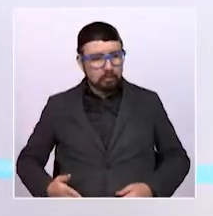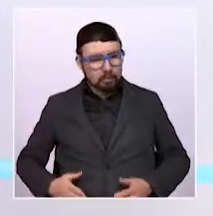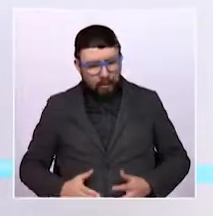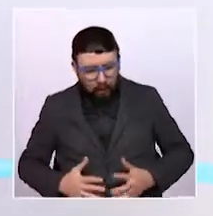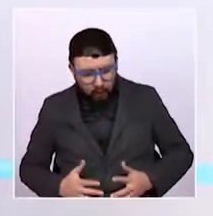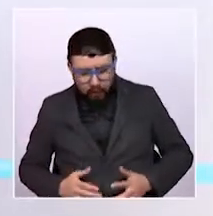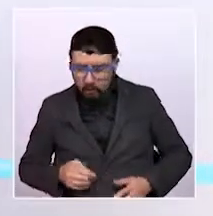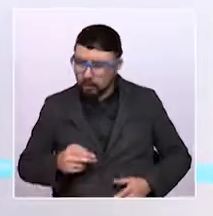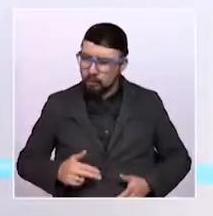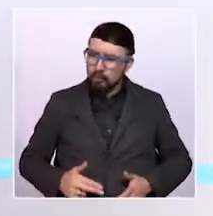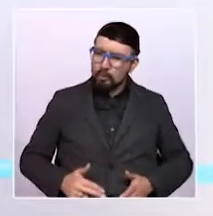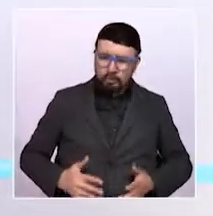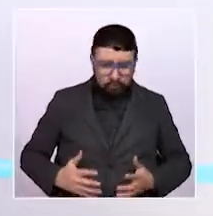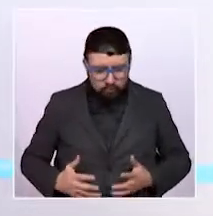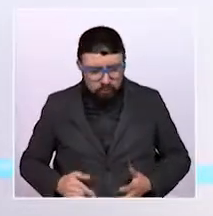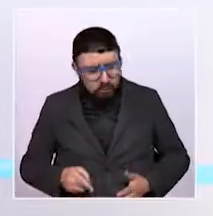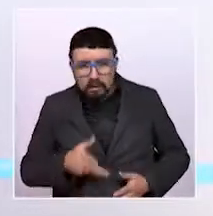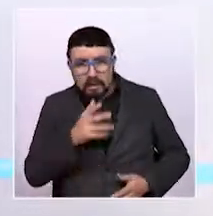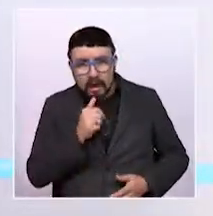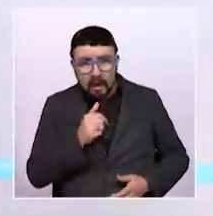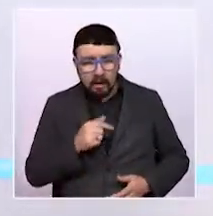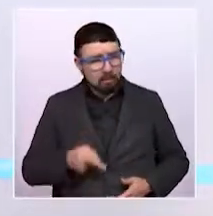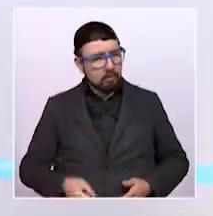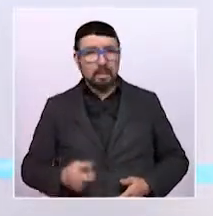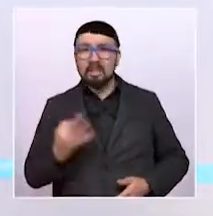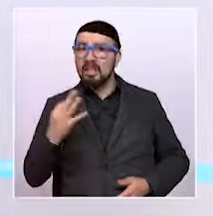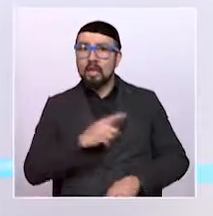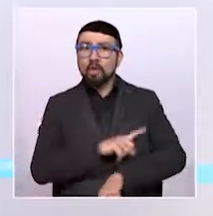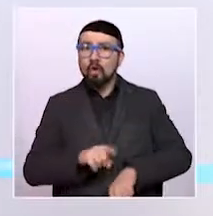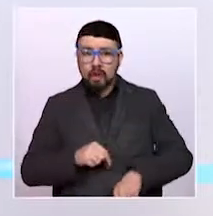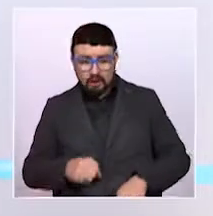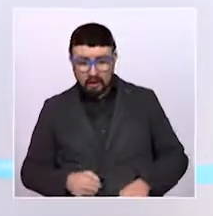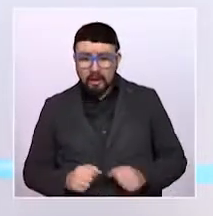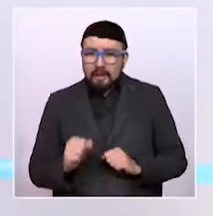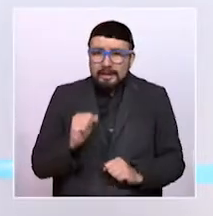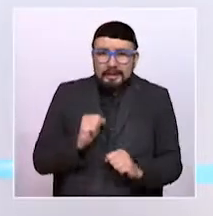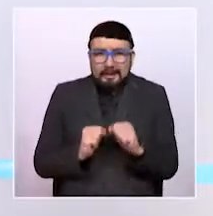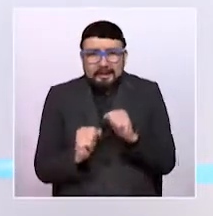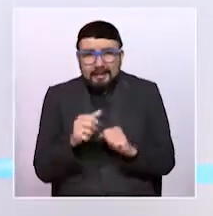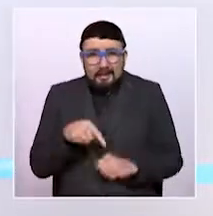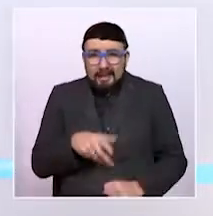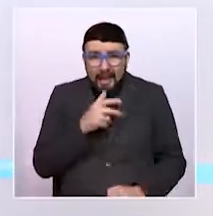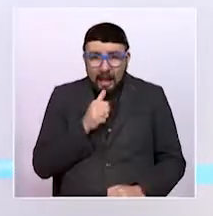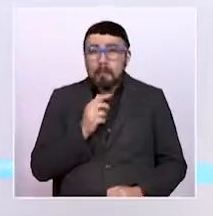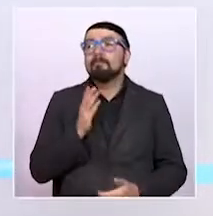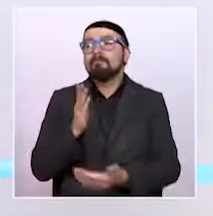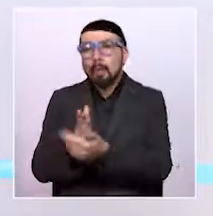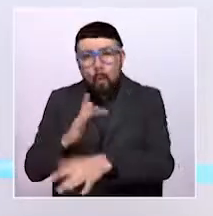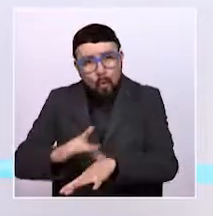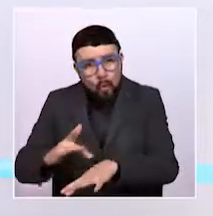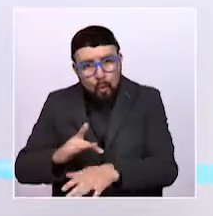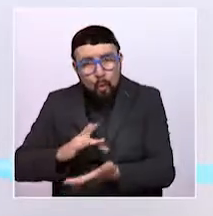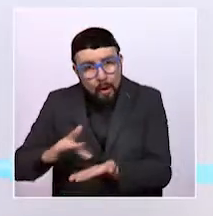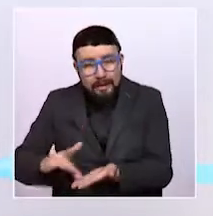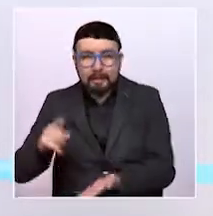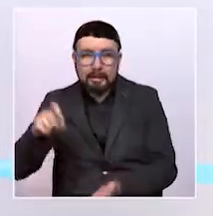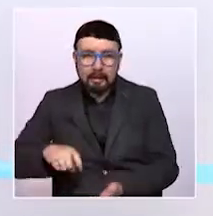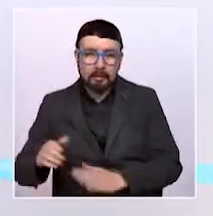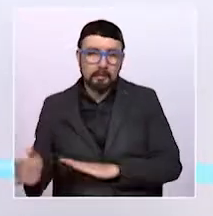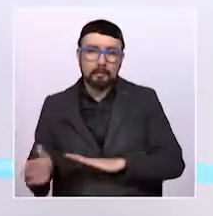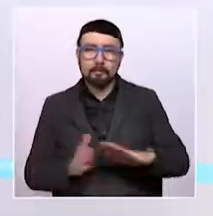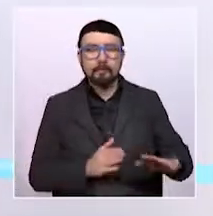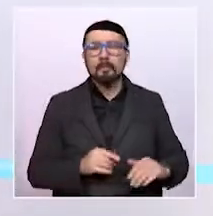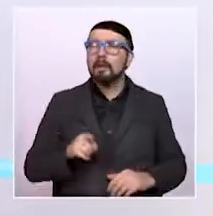urgencias y después de tres horas no ha presentado movimientos y al final del embarazo que también viene siendo casi los mismos del segundo